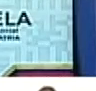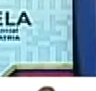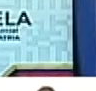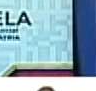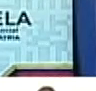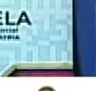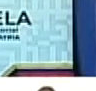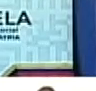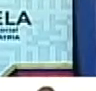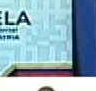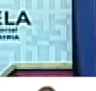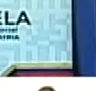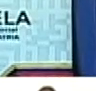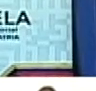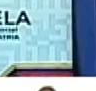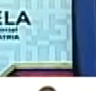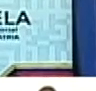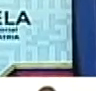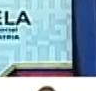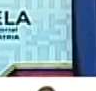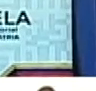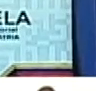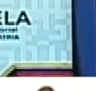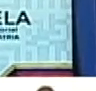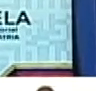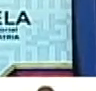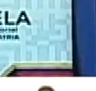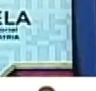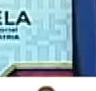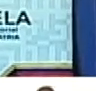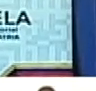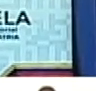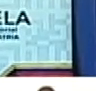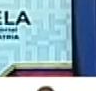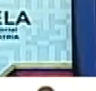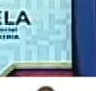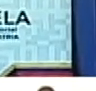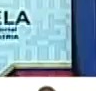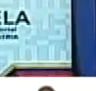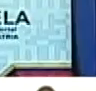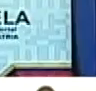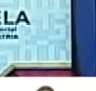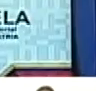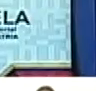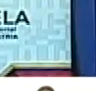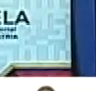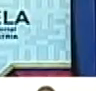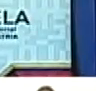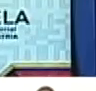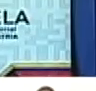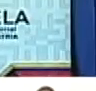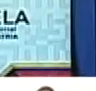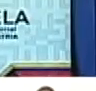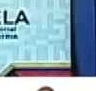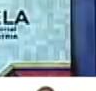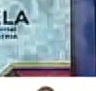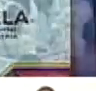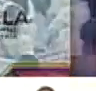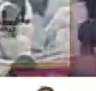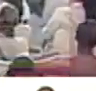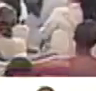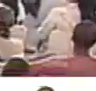Lucía Valentina. Lucía, ¿cómo estás? ¡Ay, mi presidente! ¿Cómo estás tú, Vale? ¡Te quiero